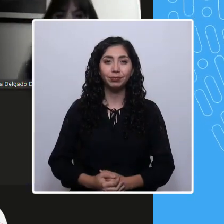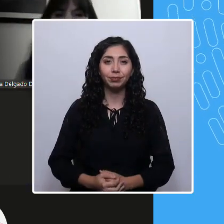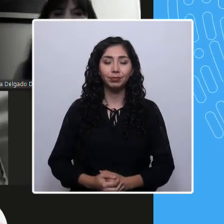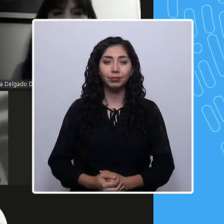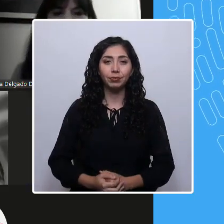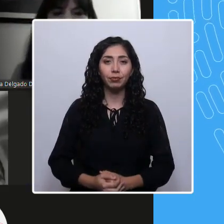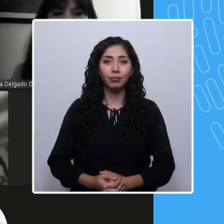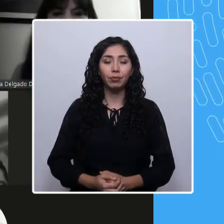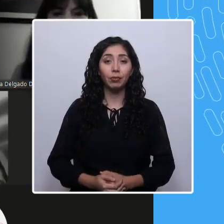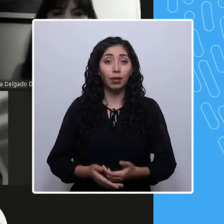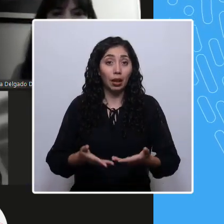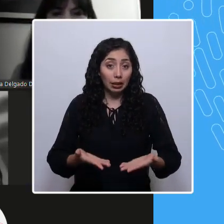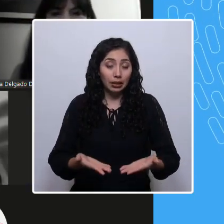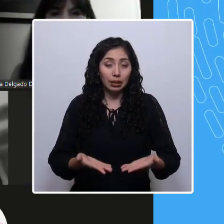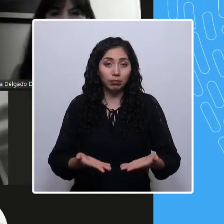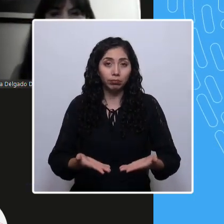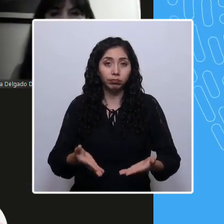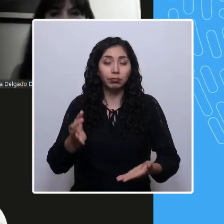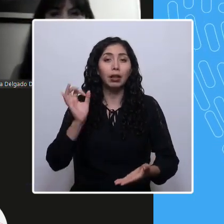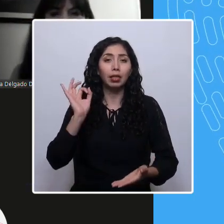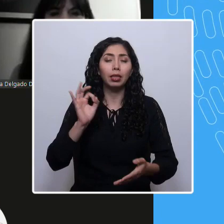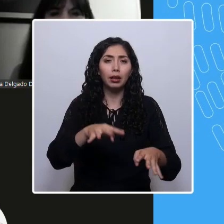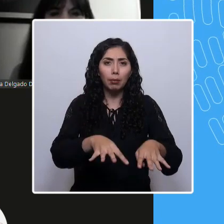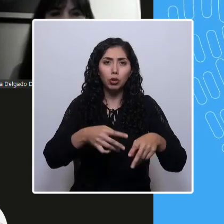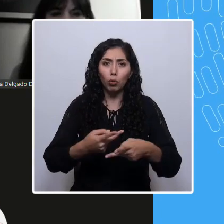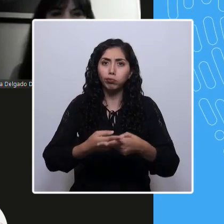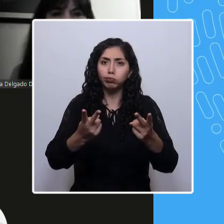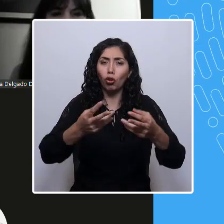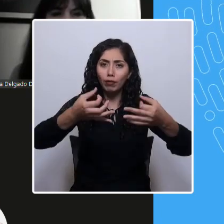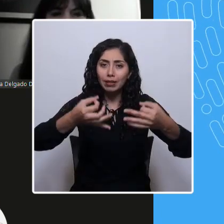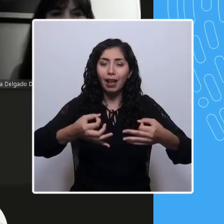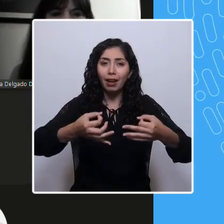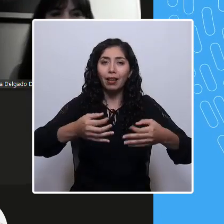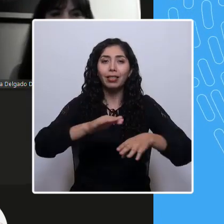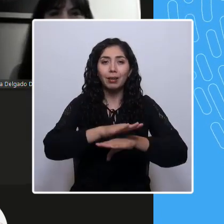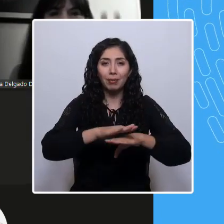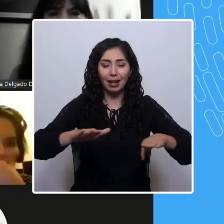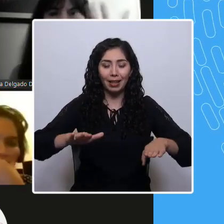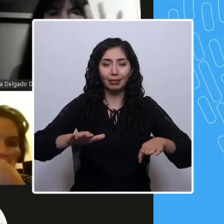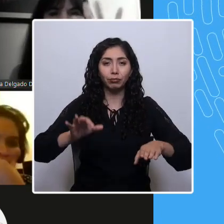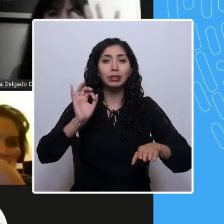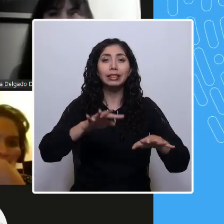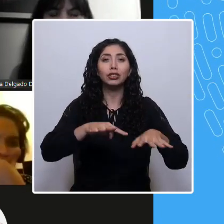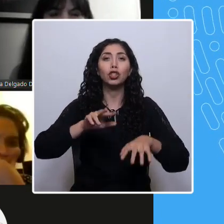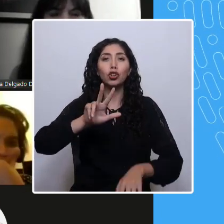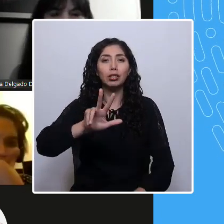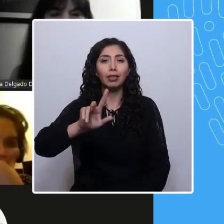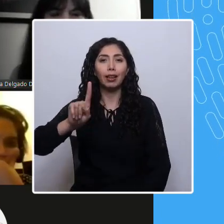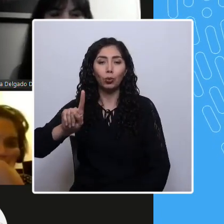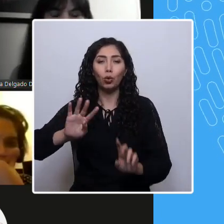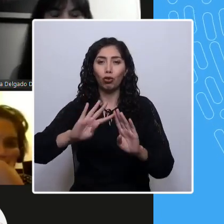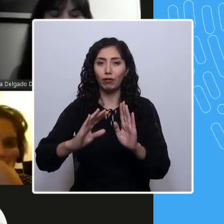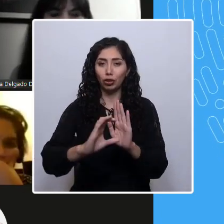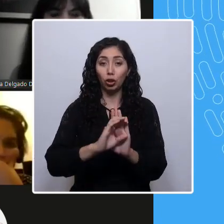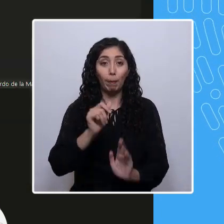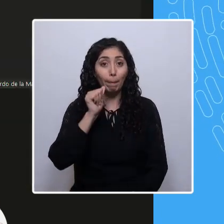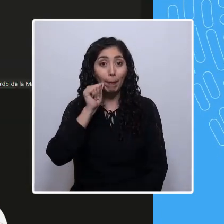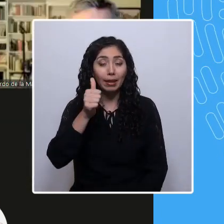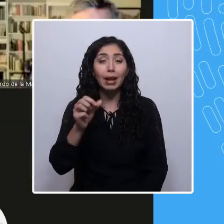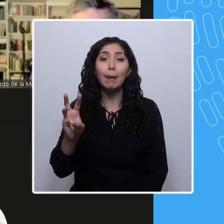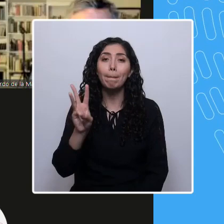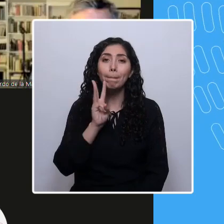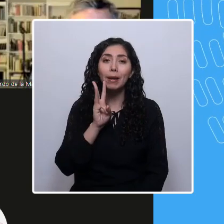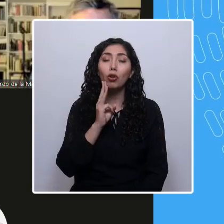Finaliza de esta manera la transmisión oficial de la 81ª sesión de la Convención Constitucional. Para mañana miércoles 13